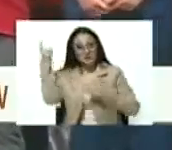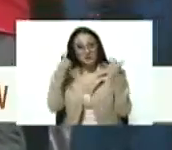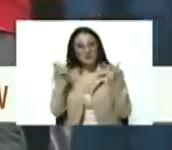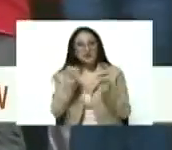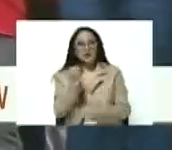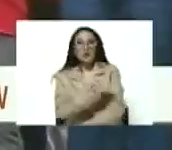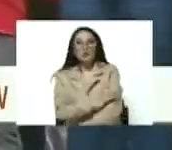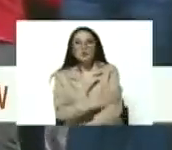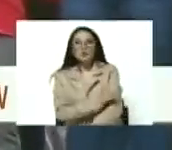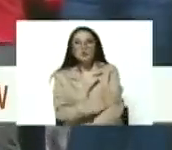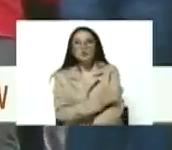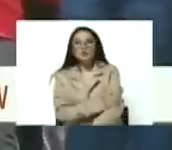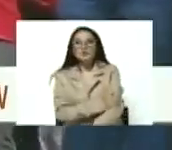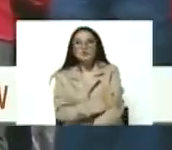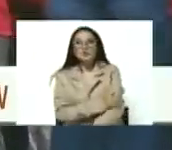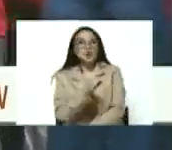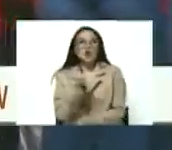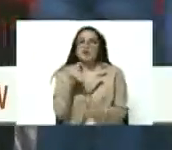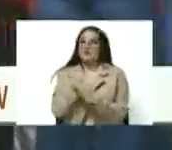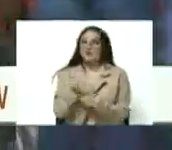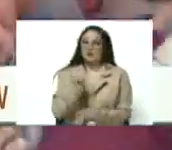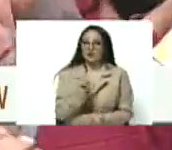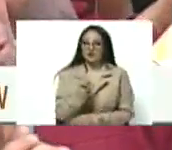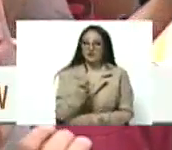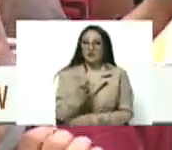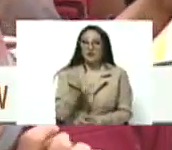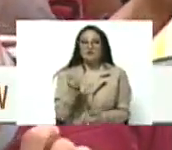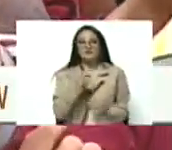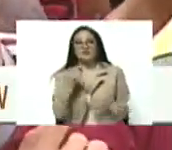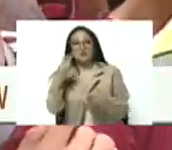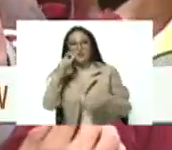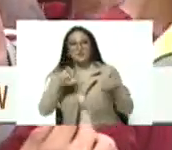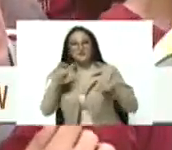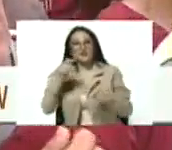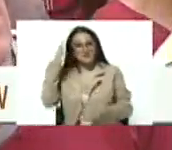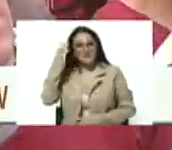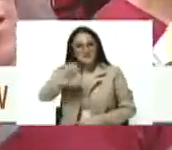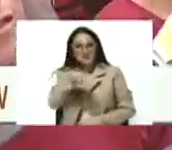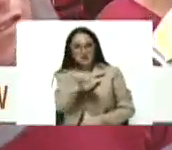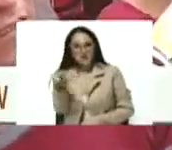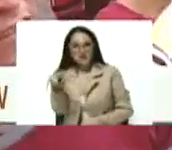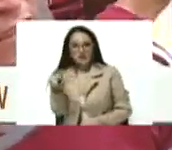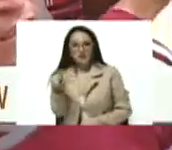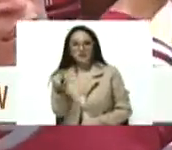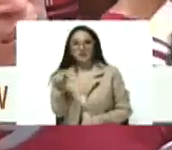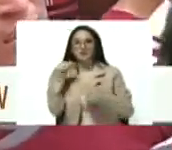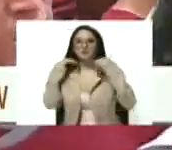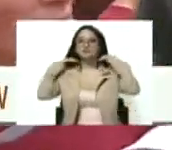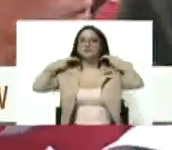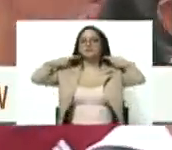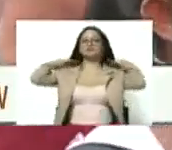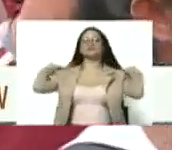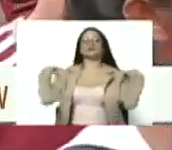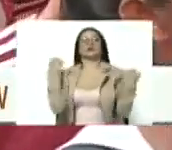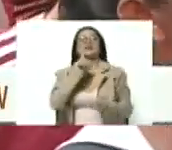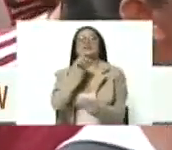es opositor o este no vota o aquí se mudó la gente. ¿Lo saben o no lo saben? ¿Quién les va a caer a